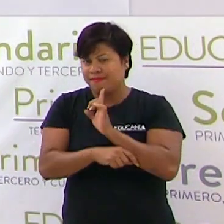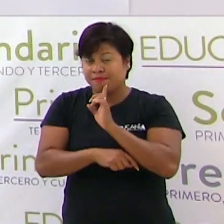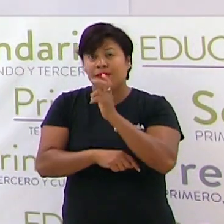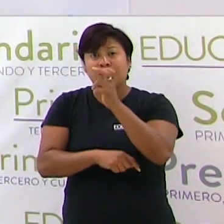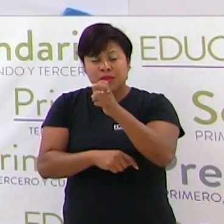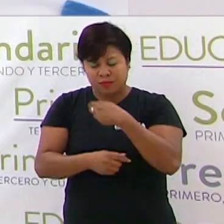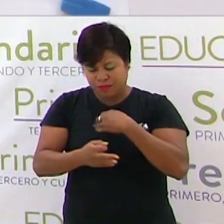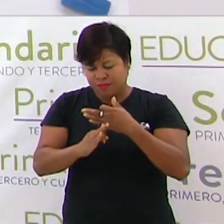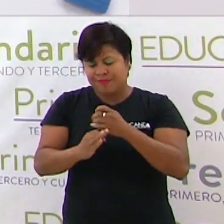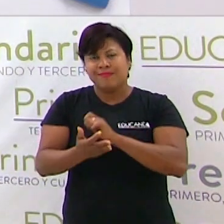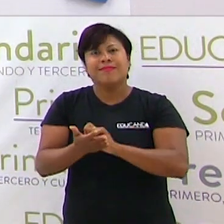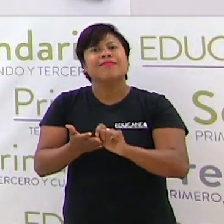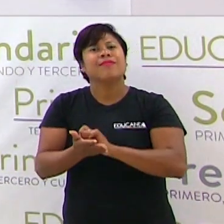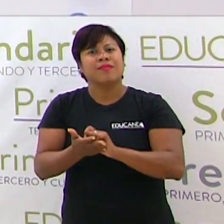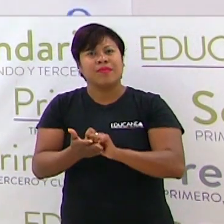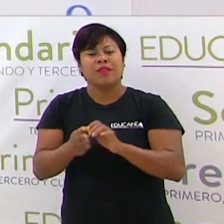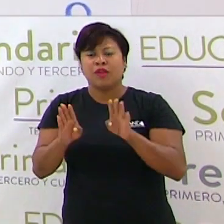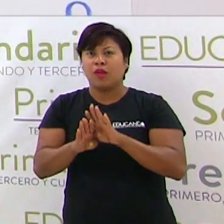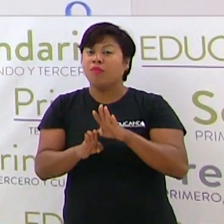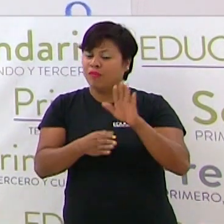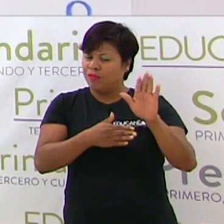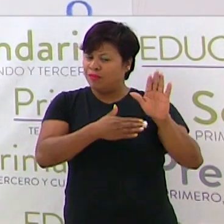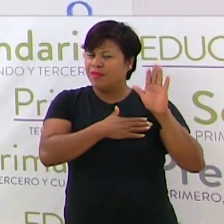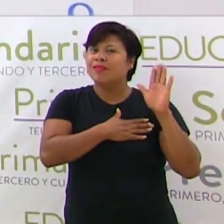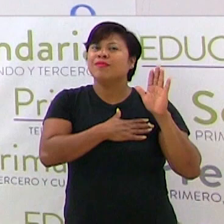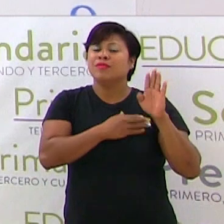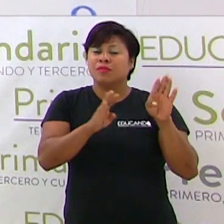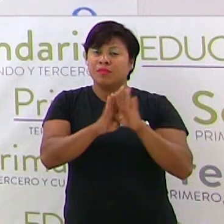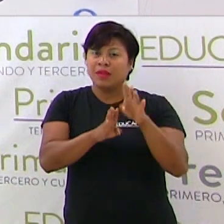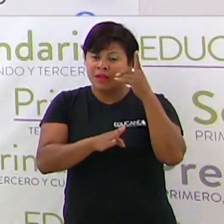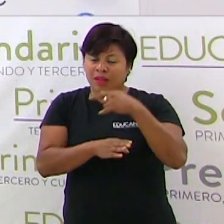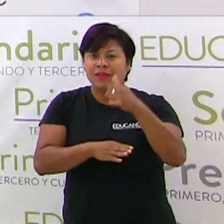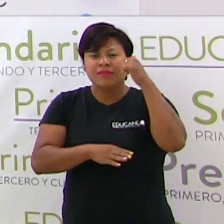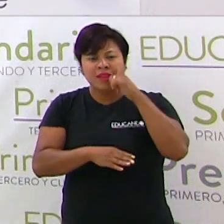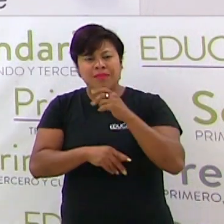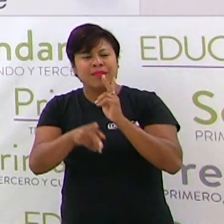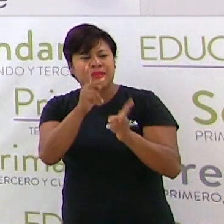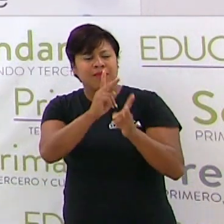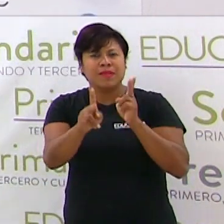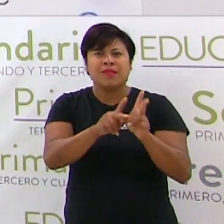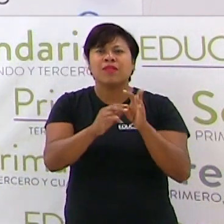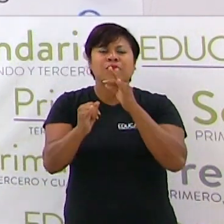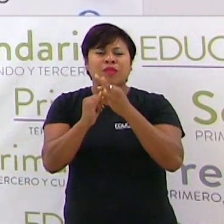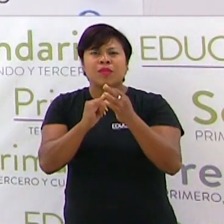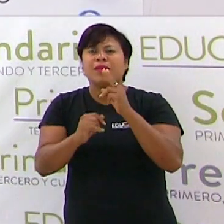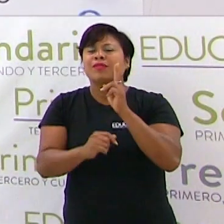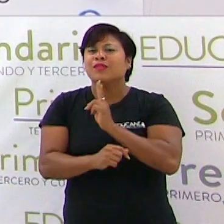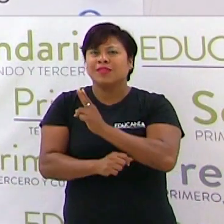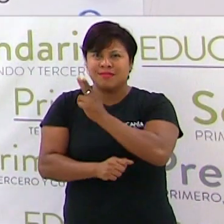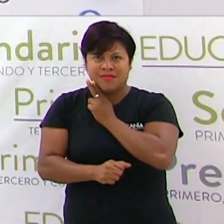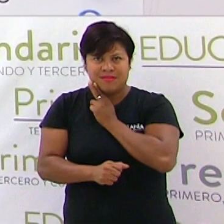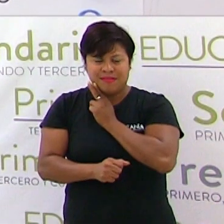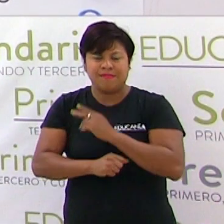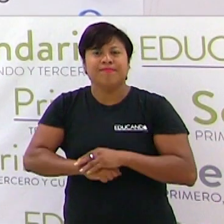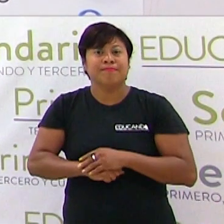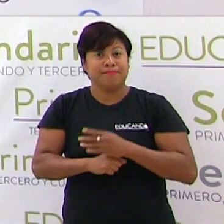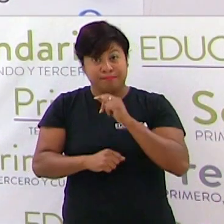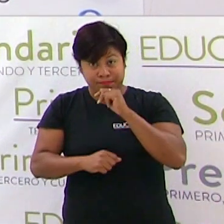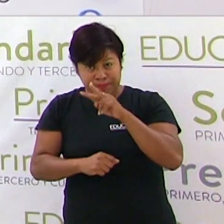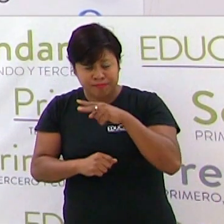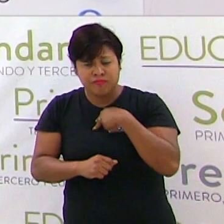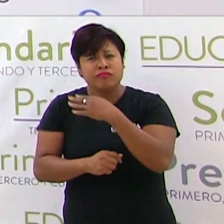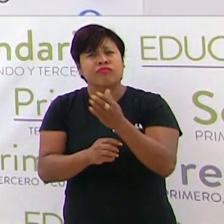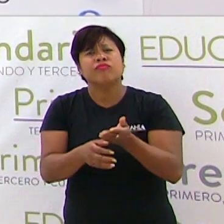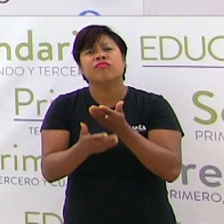te escribo, como lo prometimos, para contarnos siempre las últimas noticias. También te pido